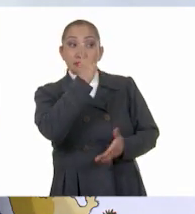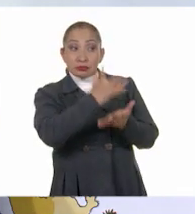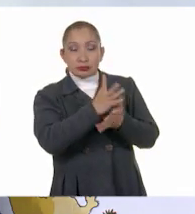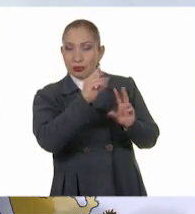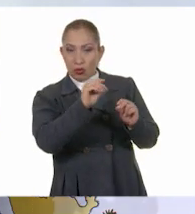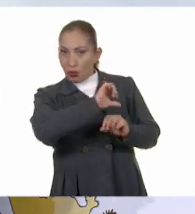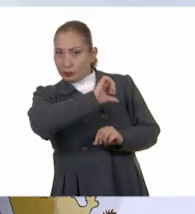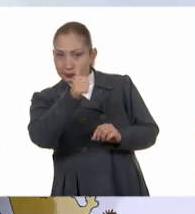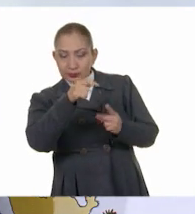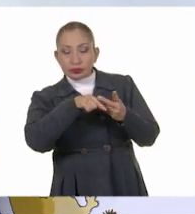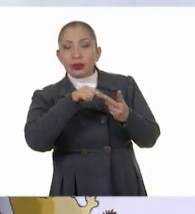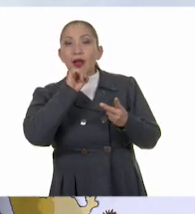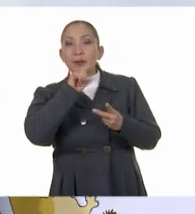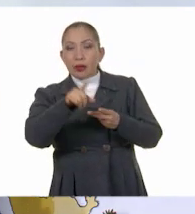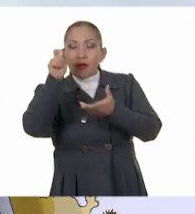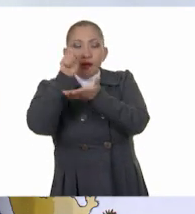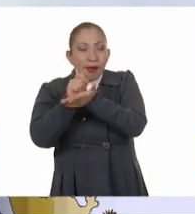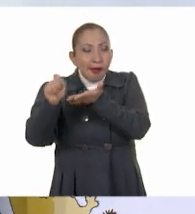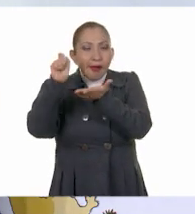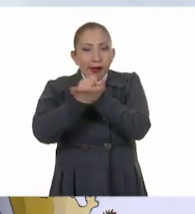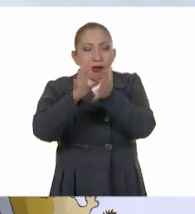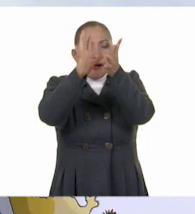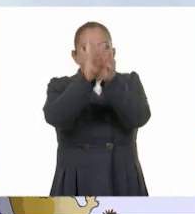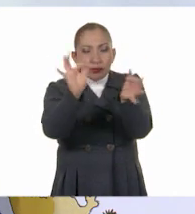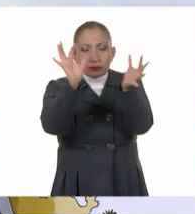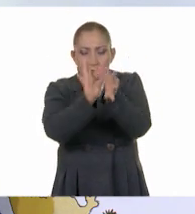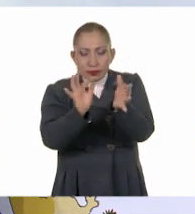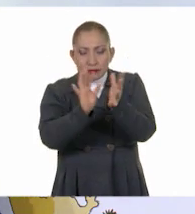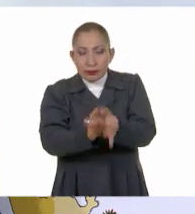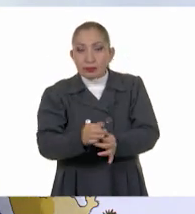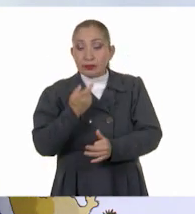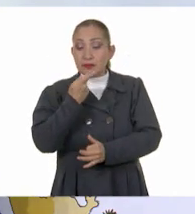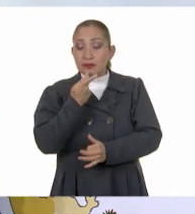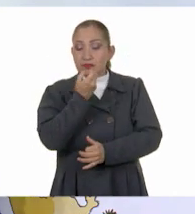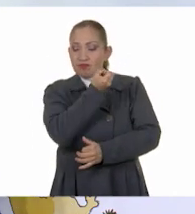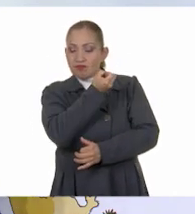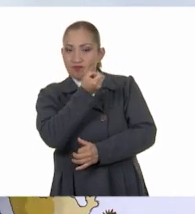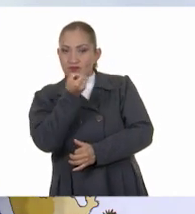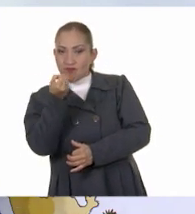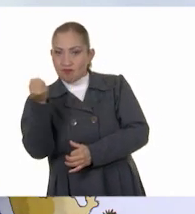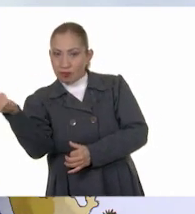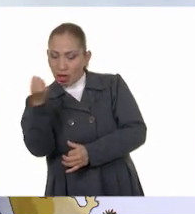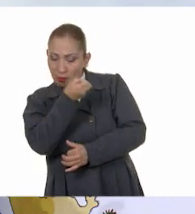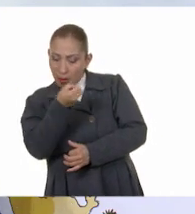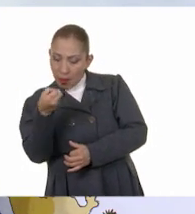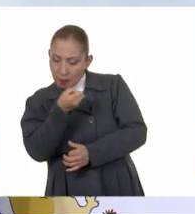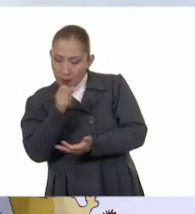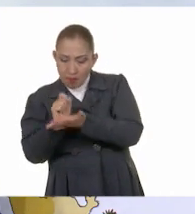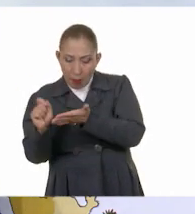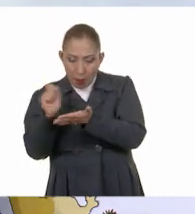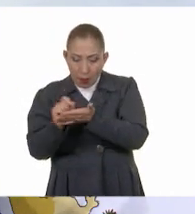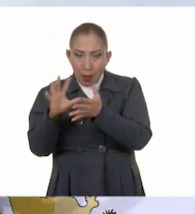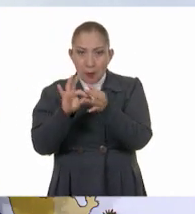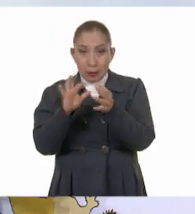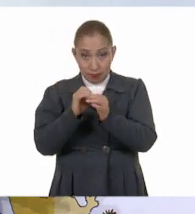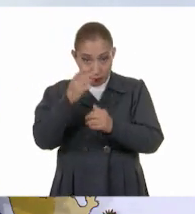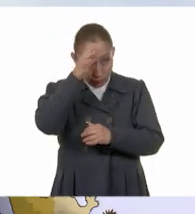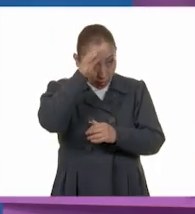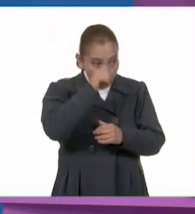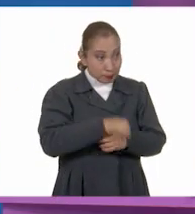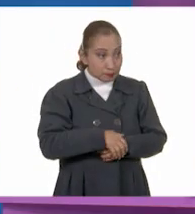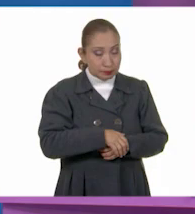eso. También iremos redactando las instrucciones usando el lenguaje adecuado para escribir un instructivo. ¿Están de